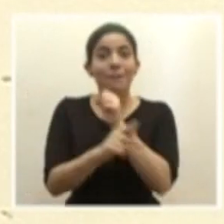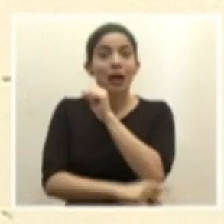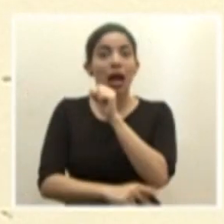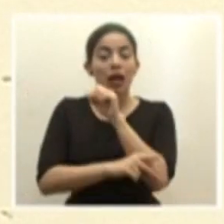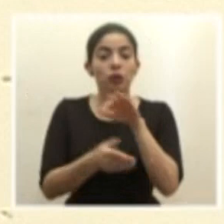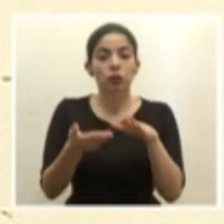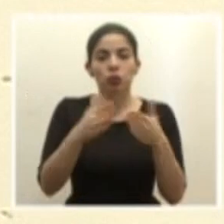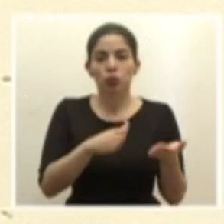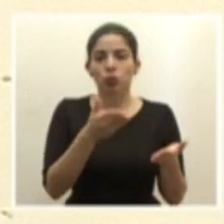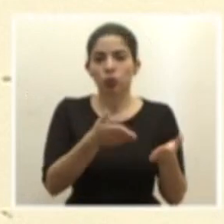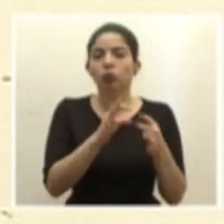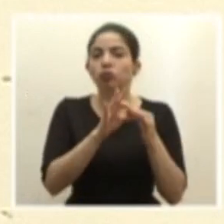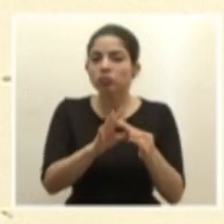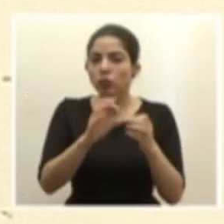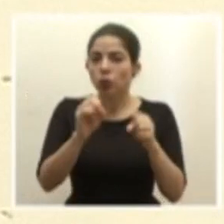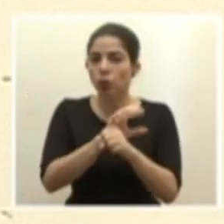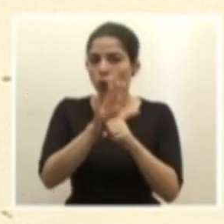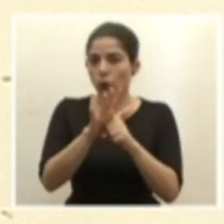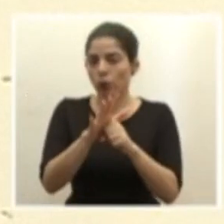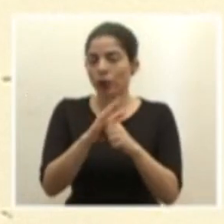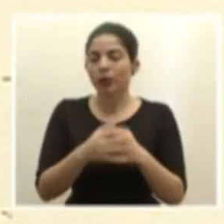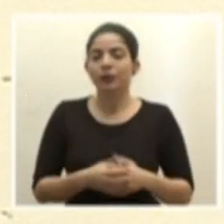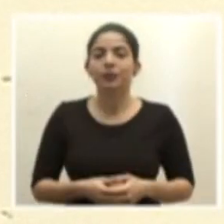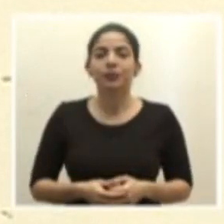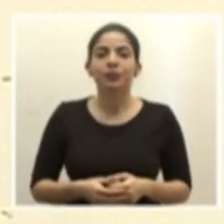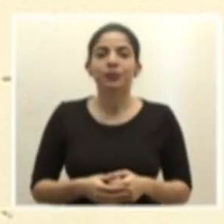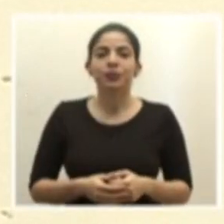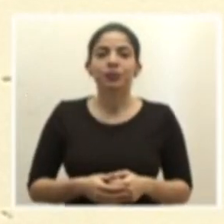país relacionadas con COVID-19.